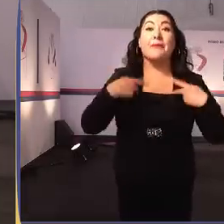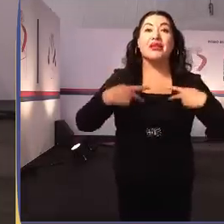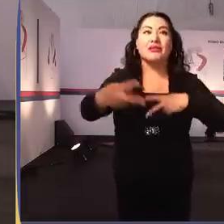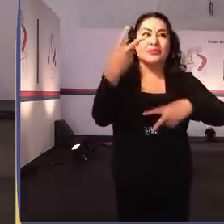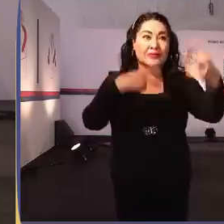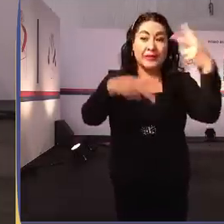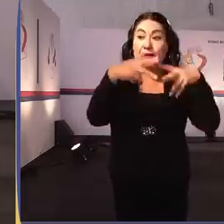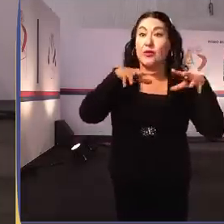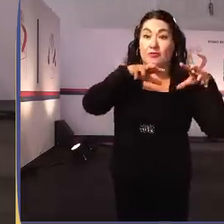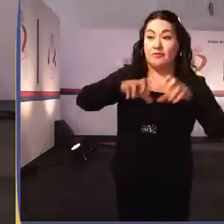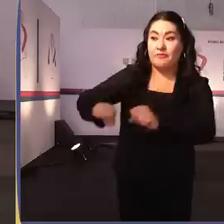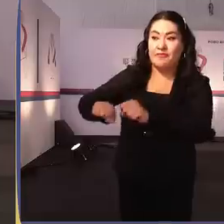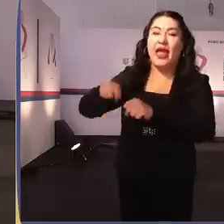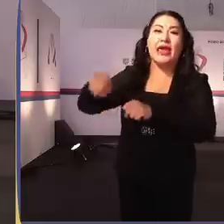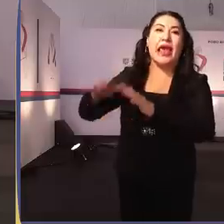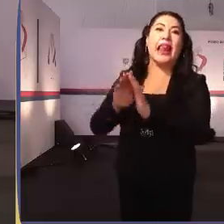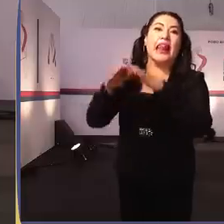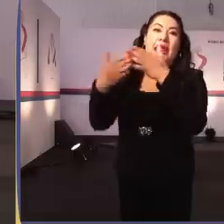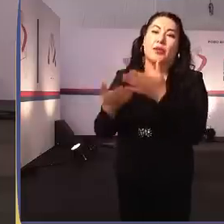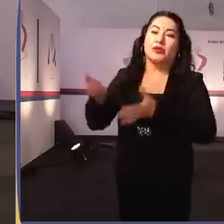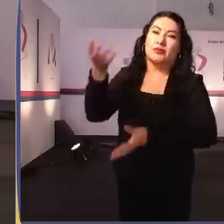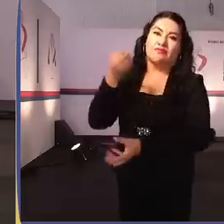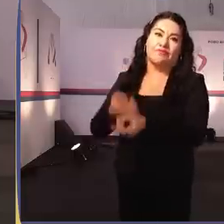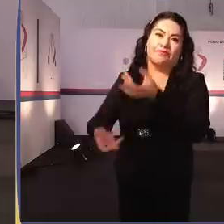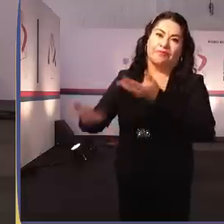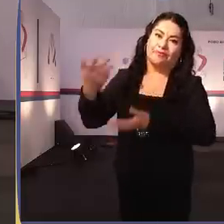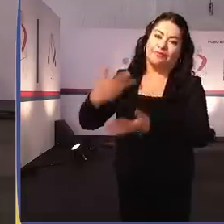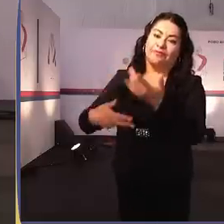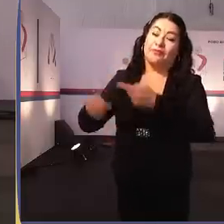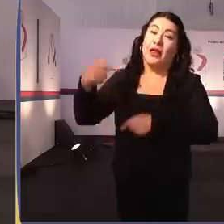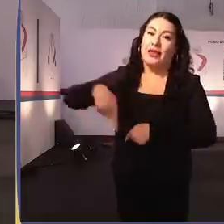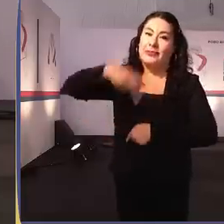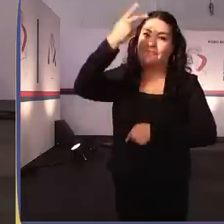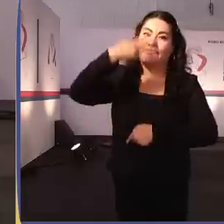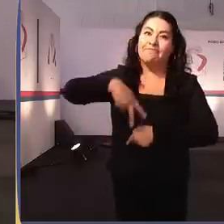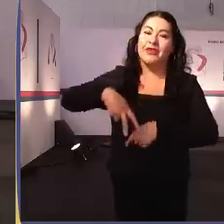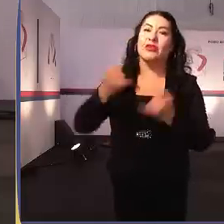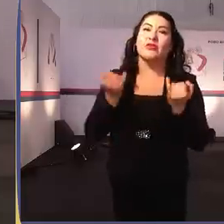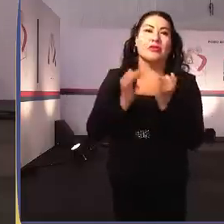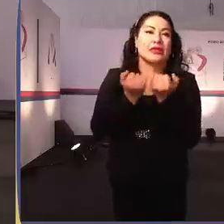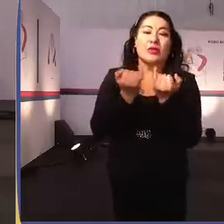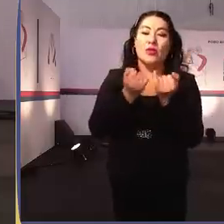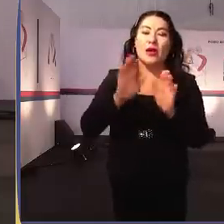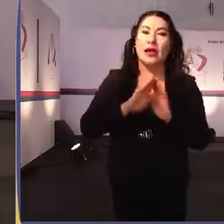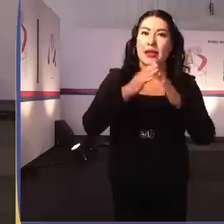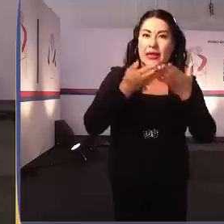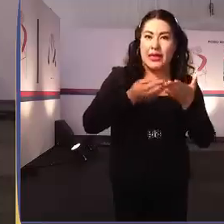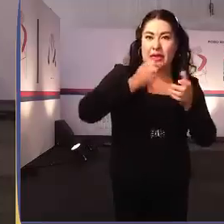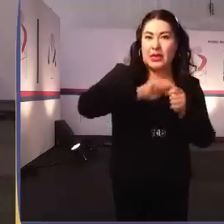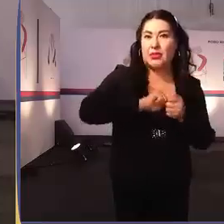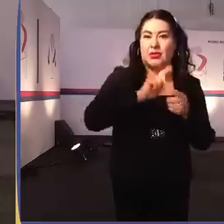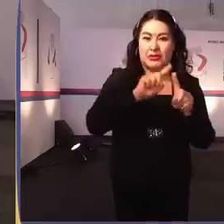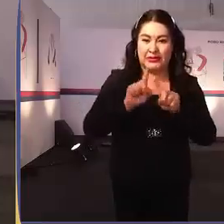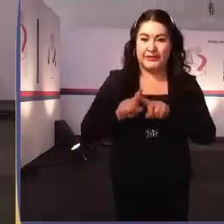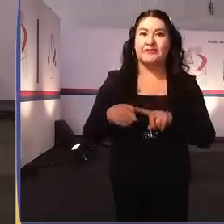hubo quema de libros. Sí, señora. México perdió muchos códices por la quema de libros. Yo creo que hicieron muy